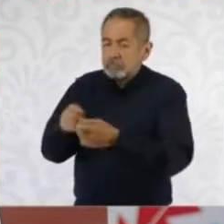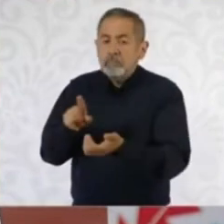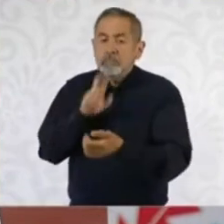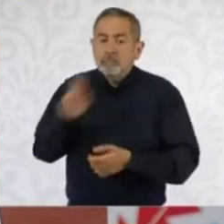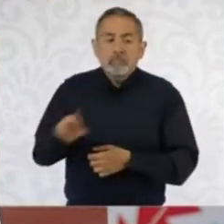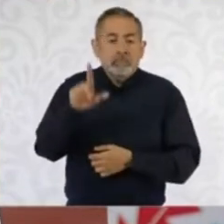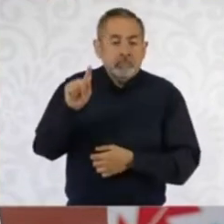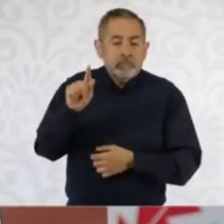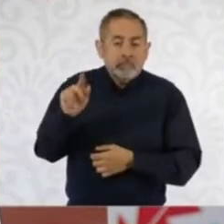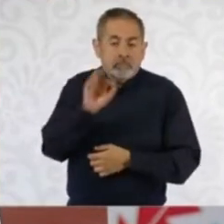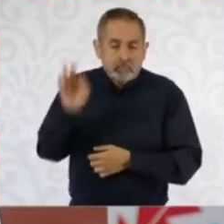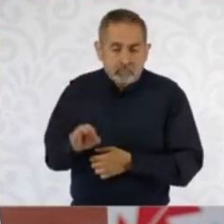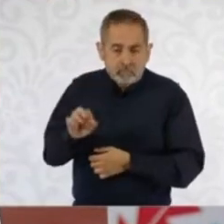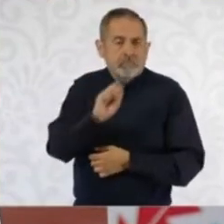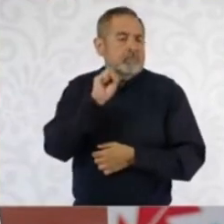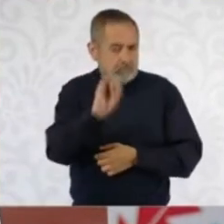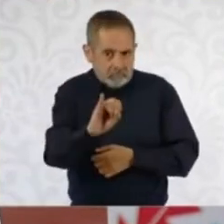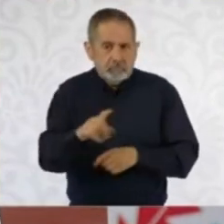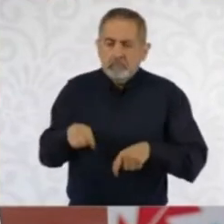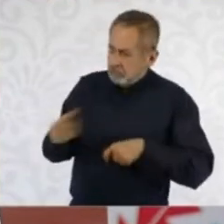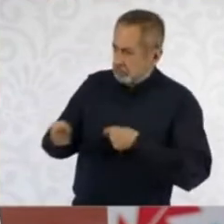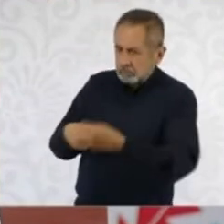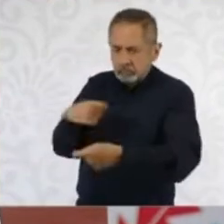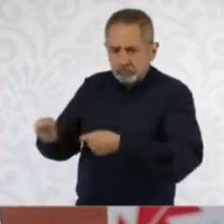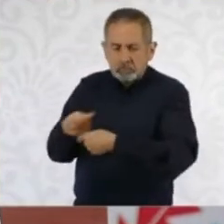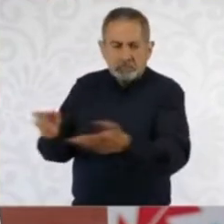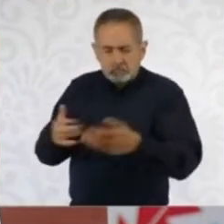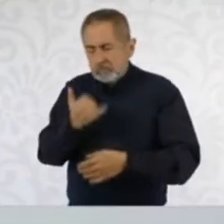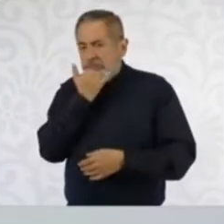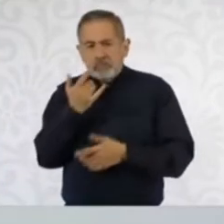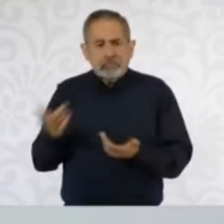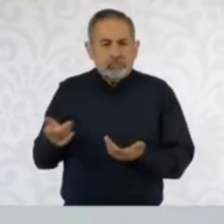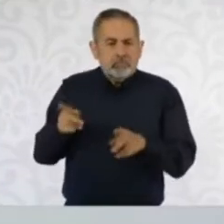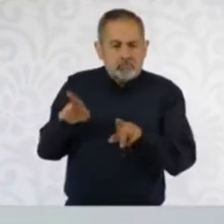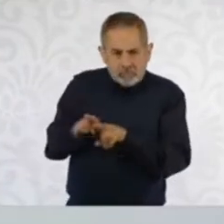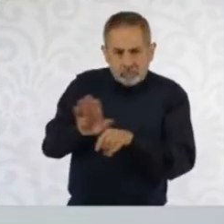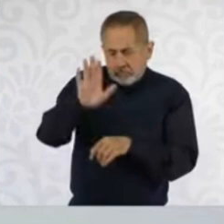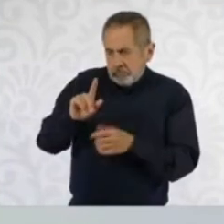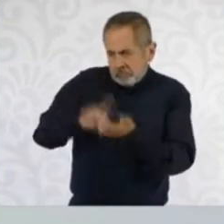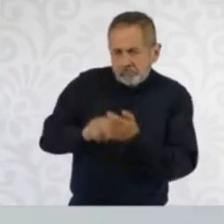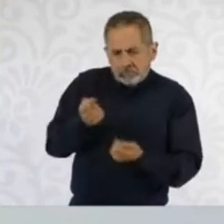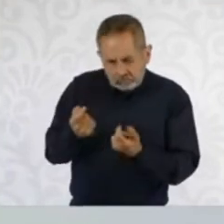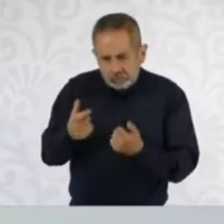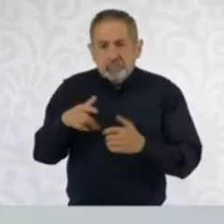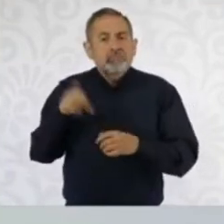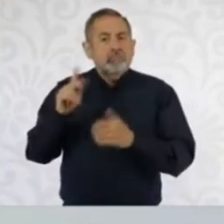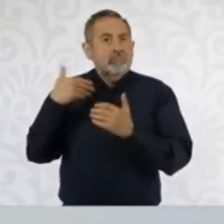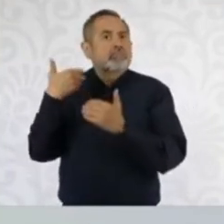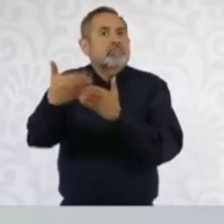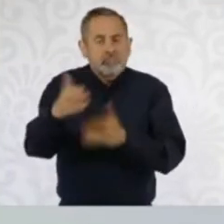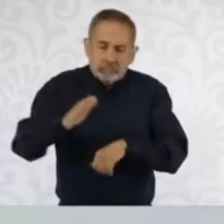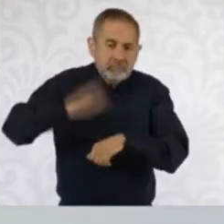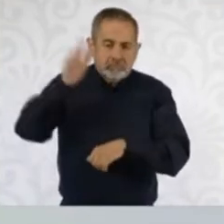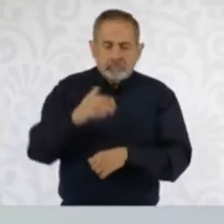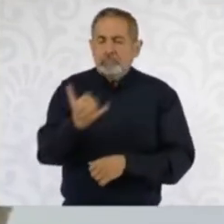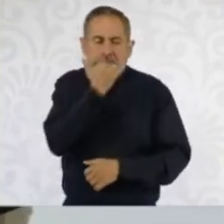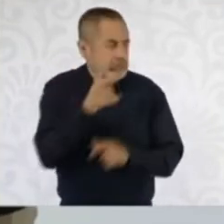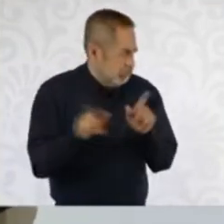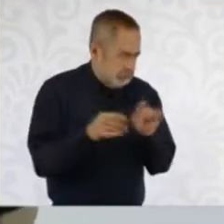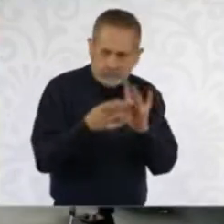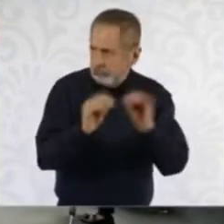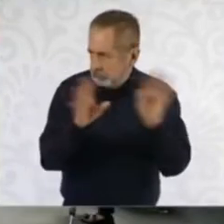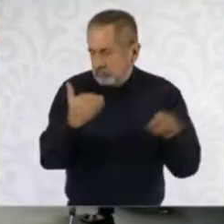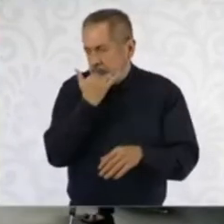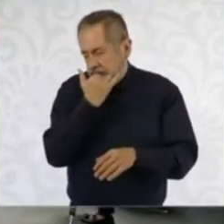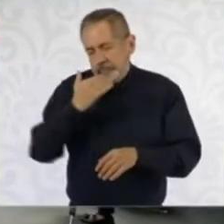70% han sido beneficiarias del Fondo de Pensiones para el Bienestar. Por eso decía, es un número hoy pequeñito, pero que va a crecer mucho. Pero 70%, no 70, perdón. Pero sí, ese